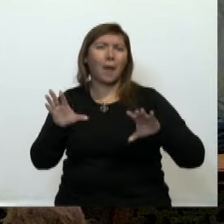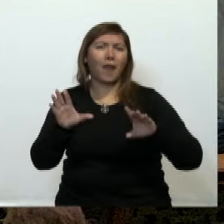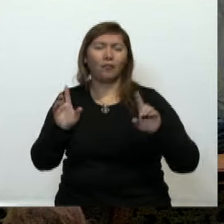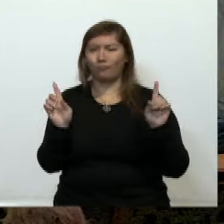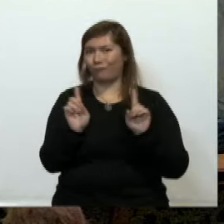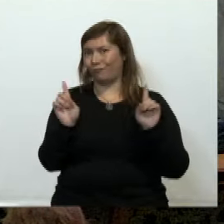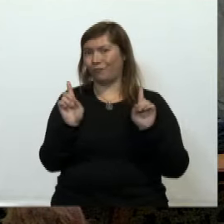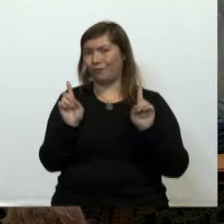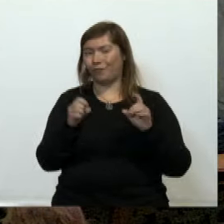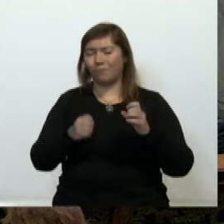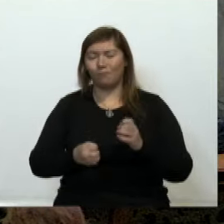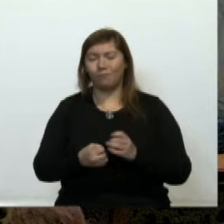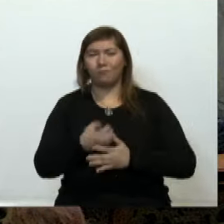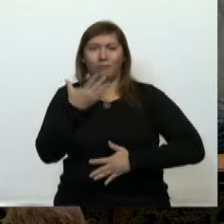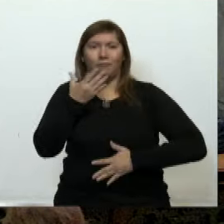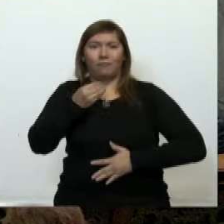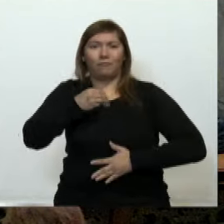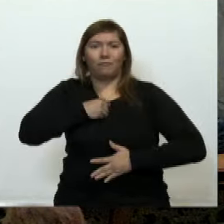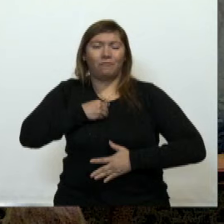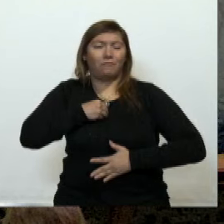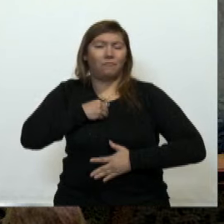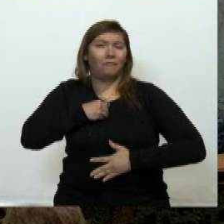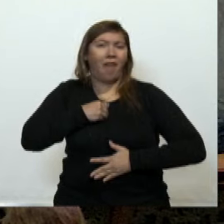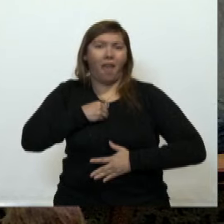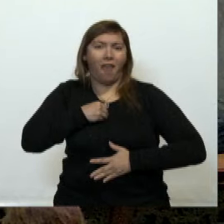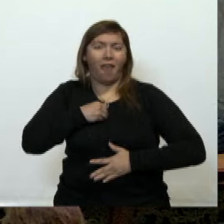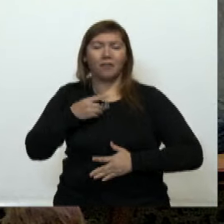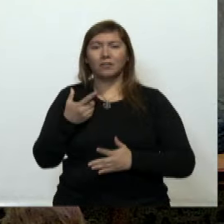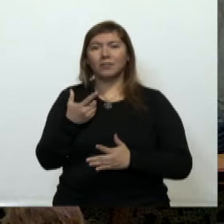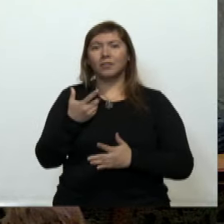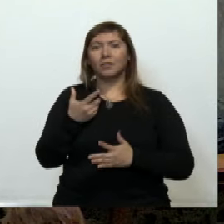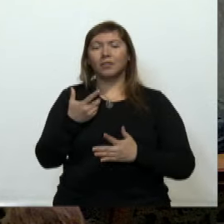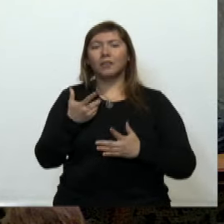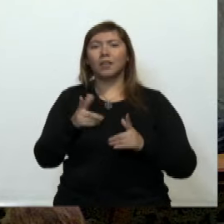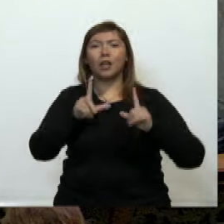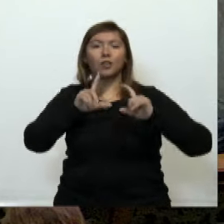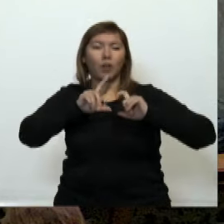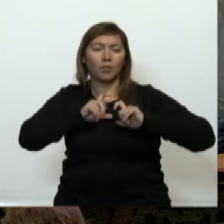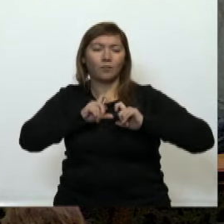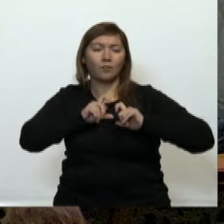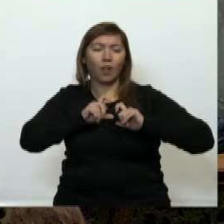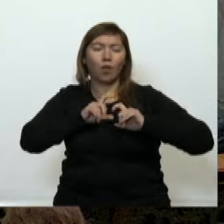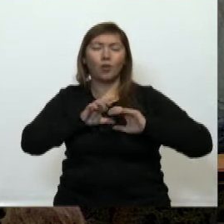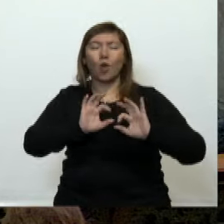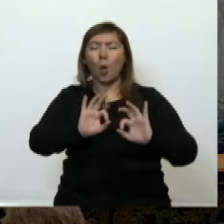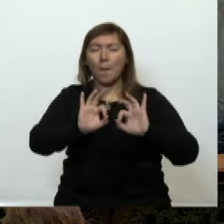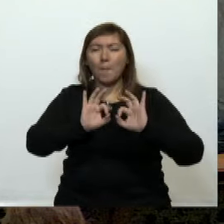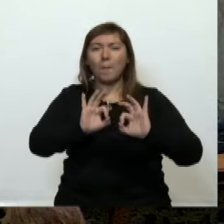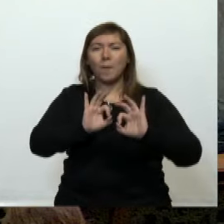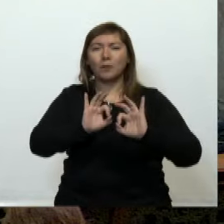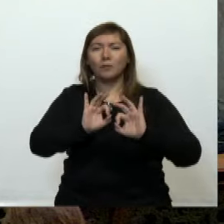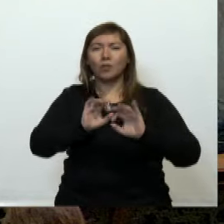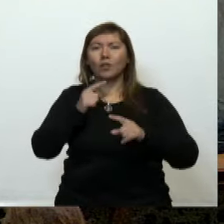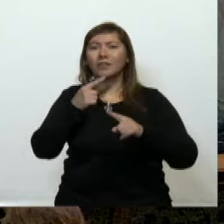brota de la fe, que serena el corazón y capacita para anunciar la buena noticia del amor de Dios.